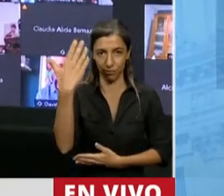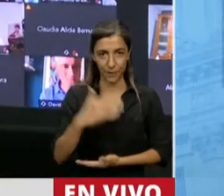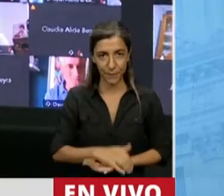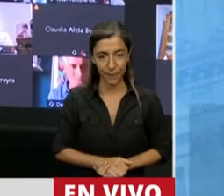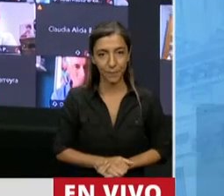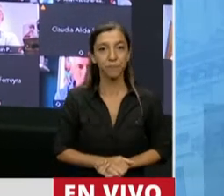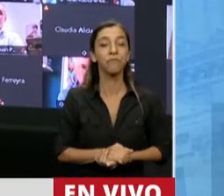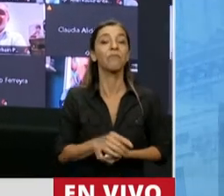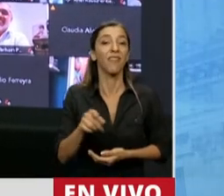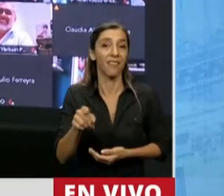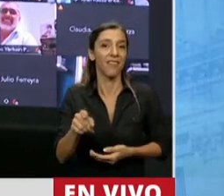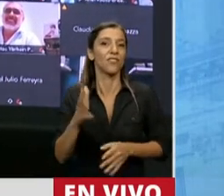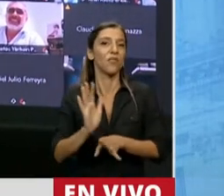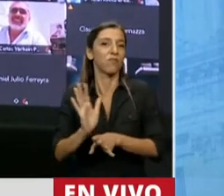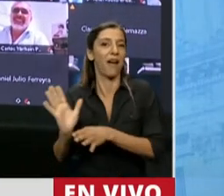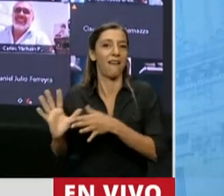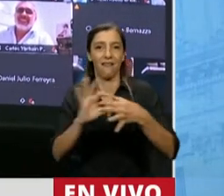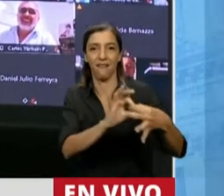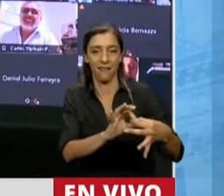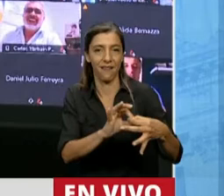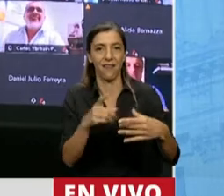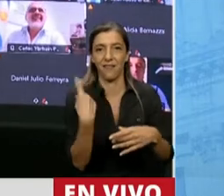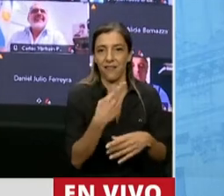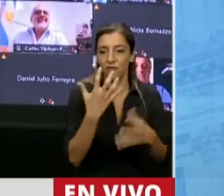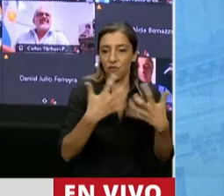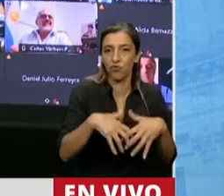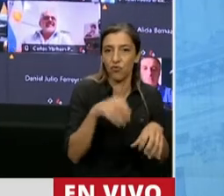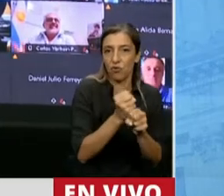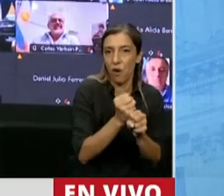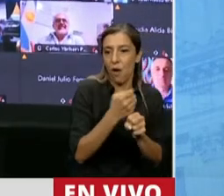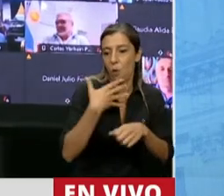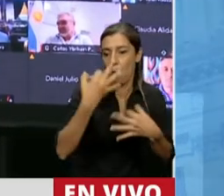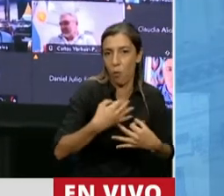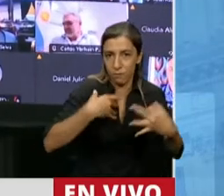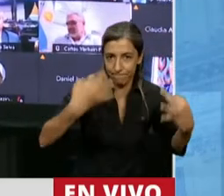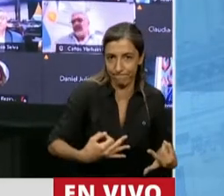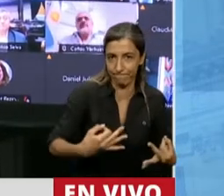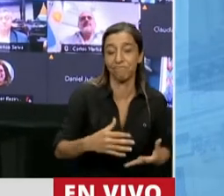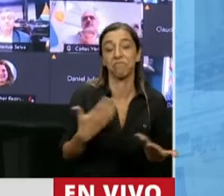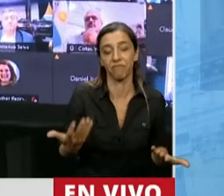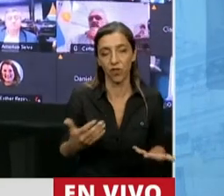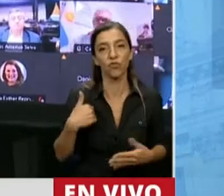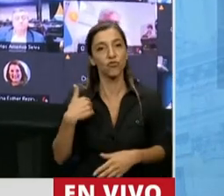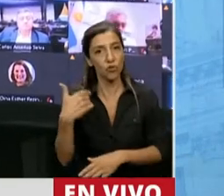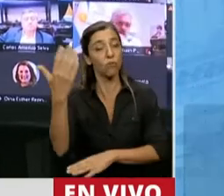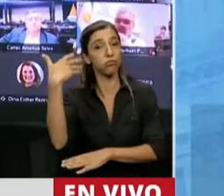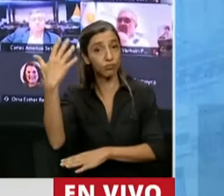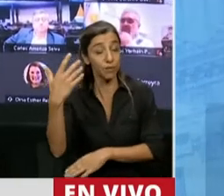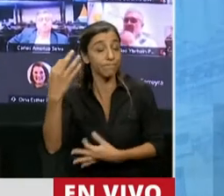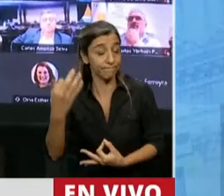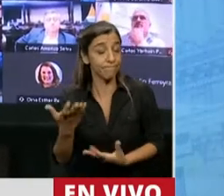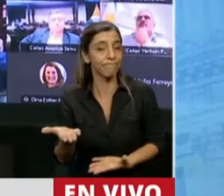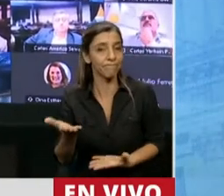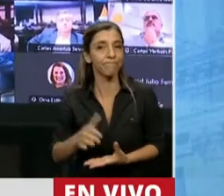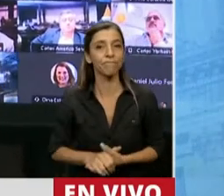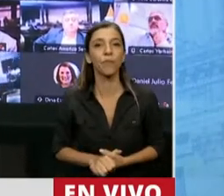el fiel cumplimiento de nuestros deberes y de nuestras funciones. Por lo tanto, la cuestión que vengo a plantear